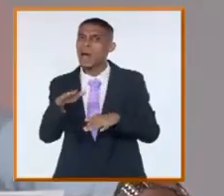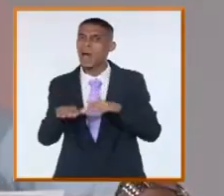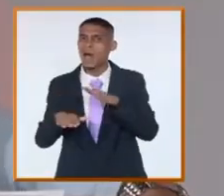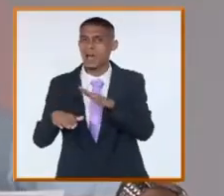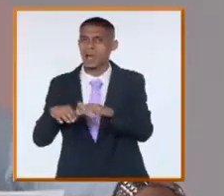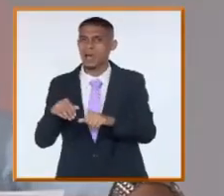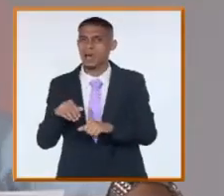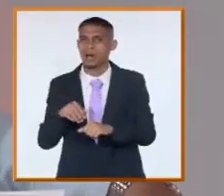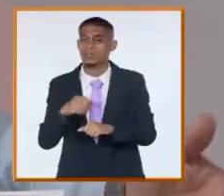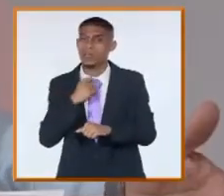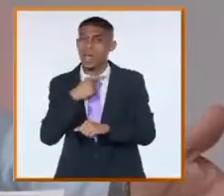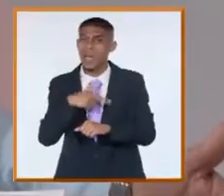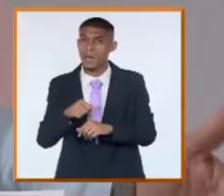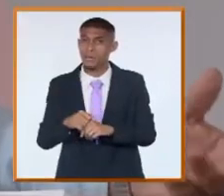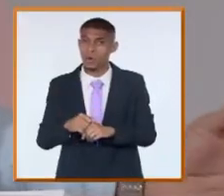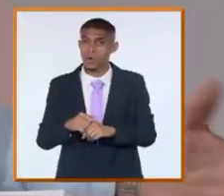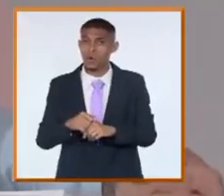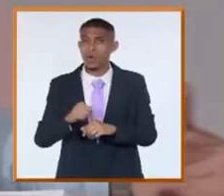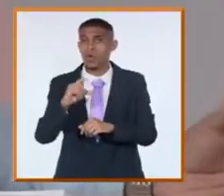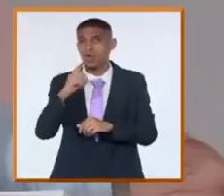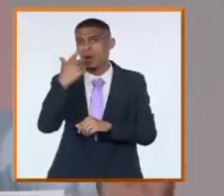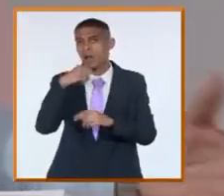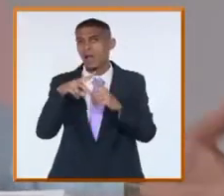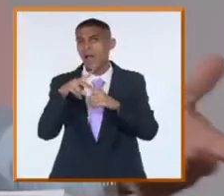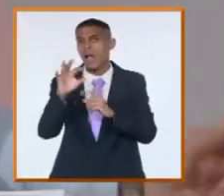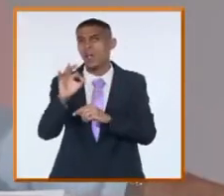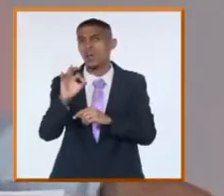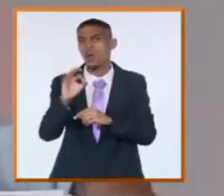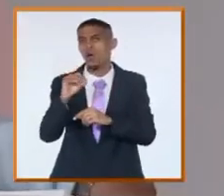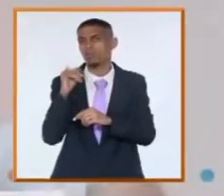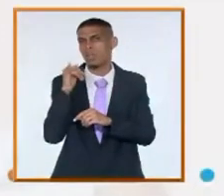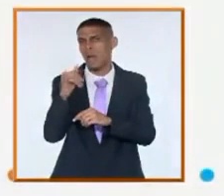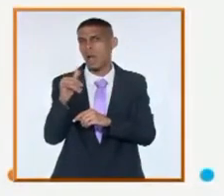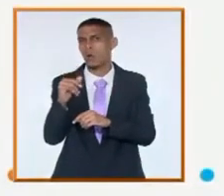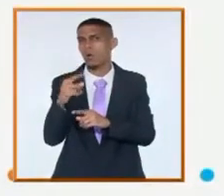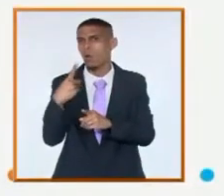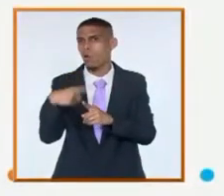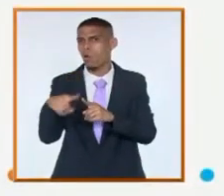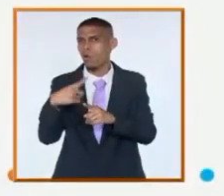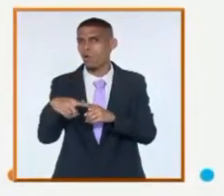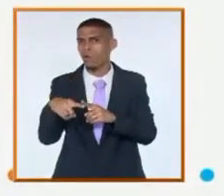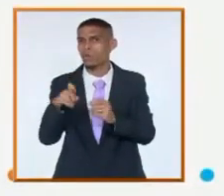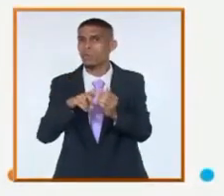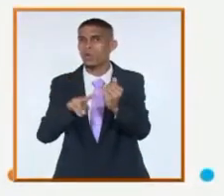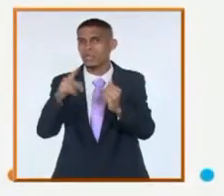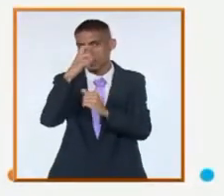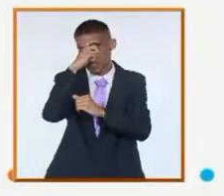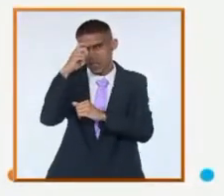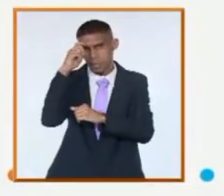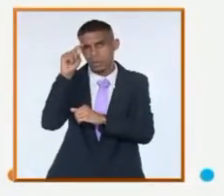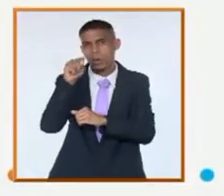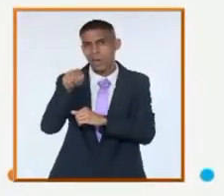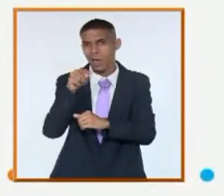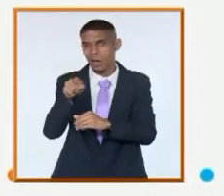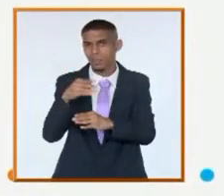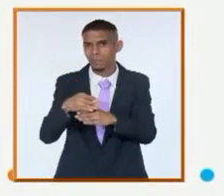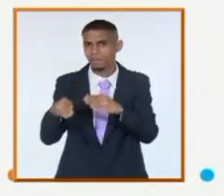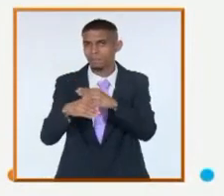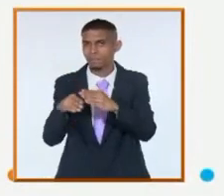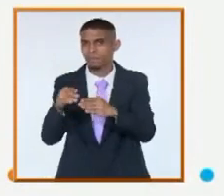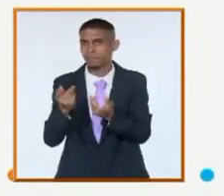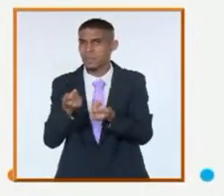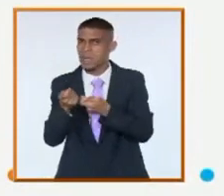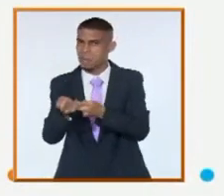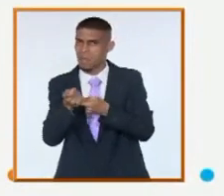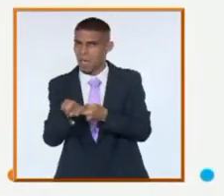playa de de Cayo largo las playas de Trinidad que estamos pensando también como trabajar en la recuperación de esta de estas playas e